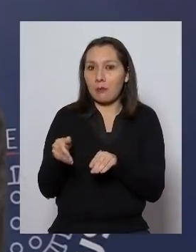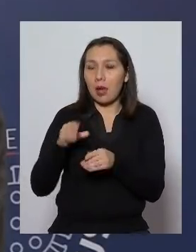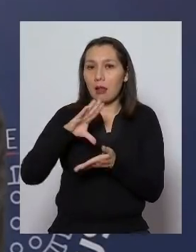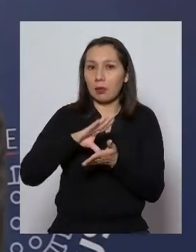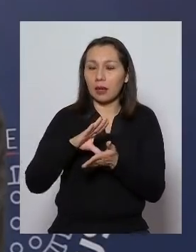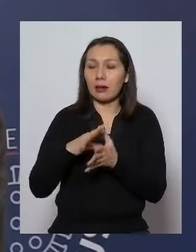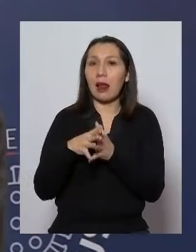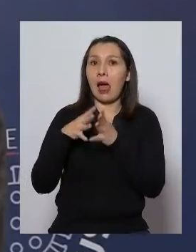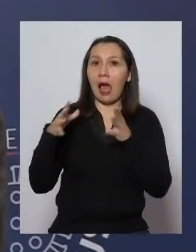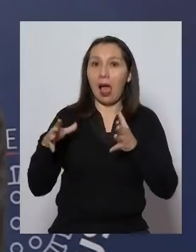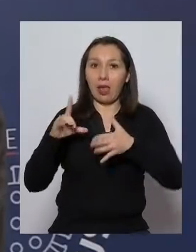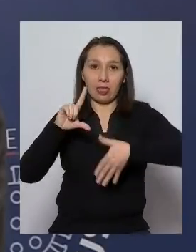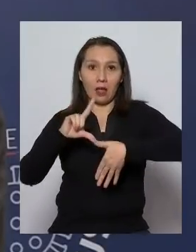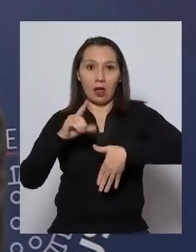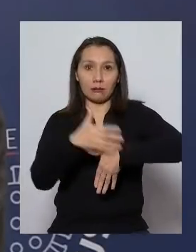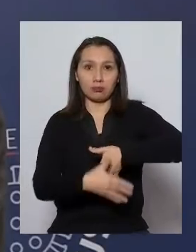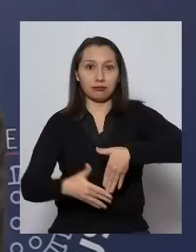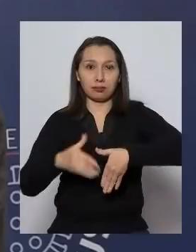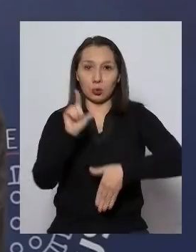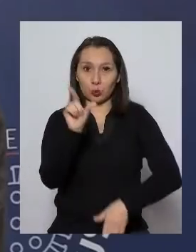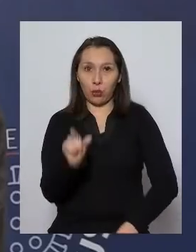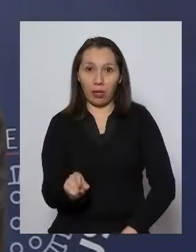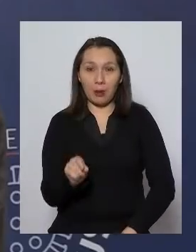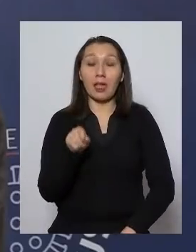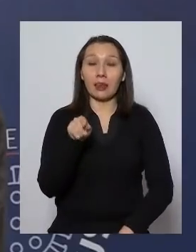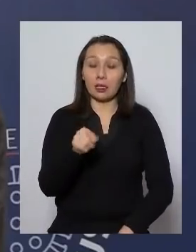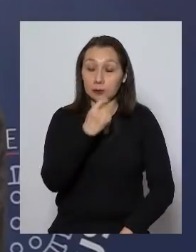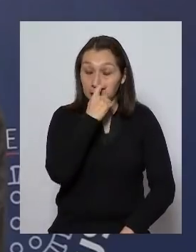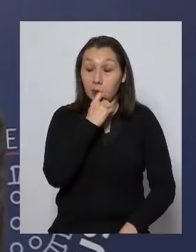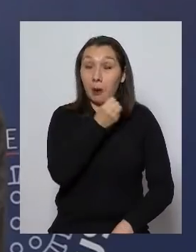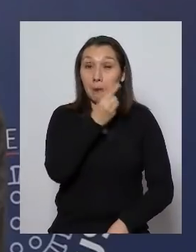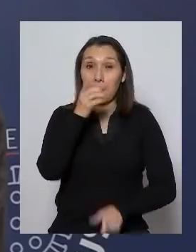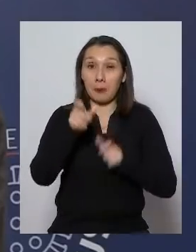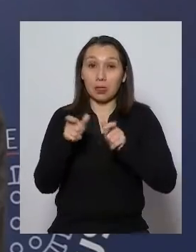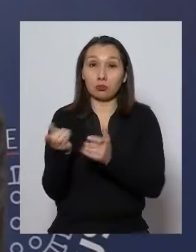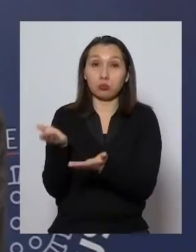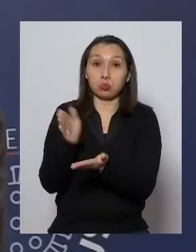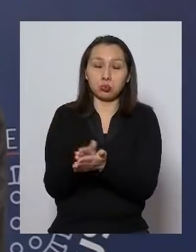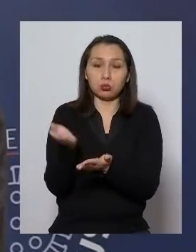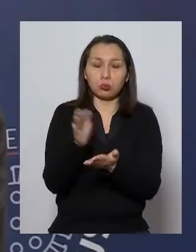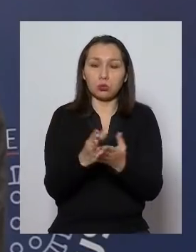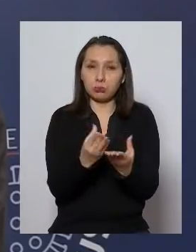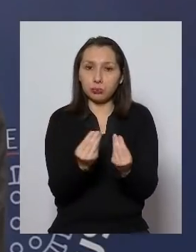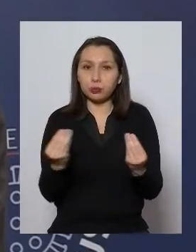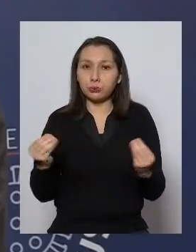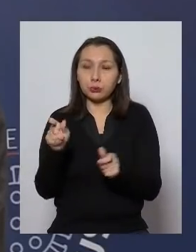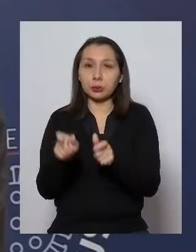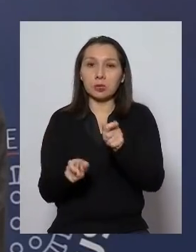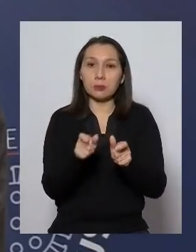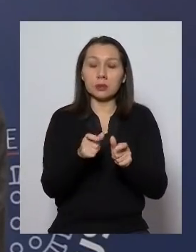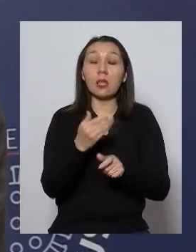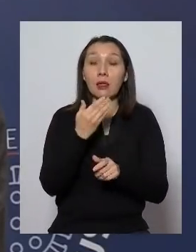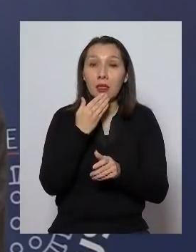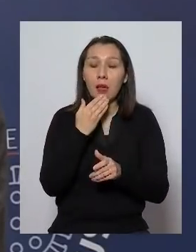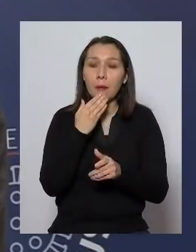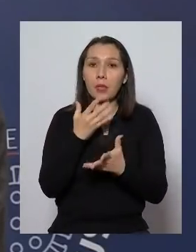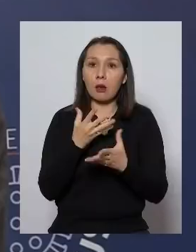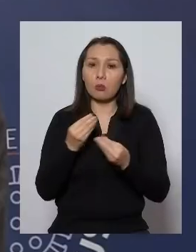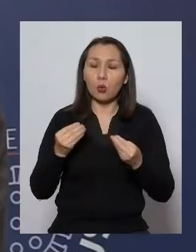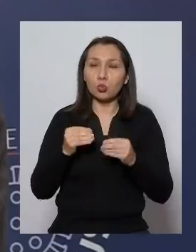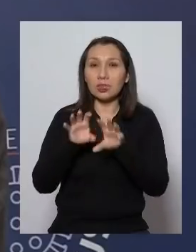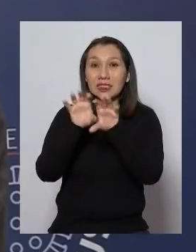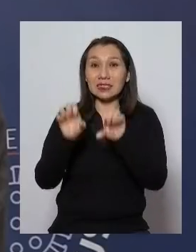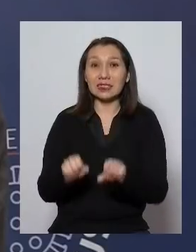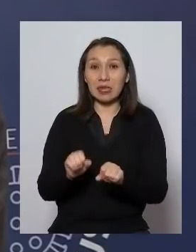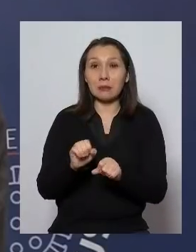el gigante del continente sudamericano, con su número de casos fallecidos y la presión sobre su